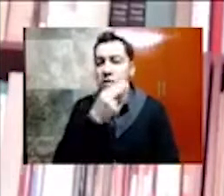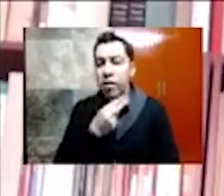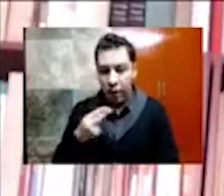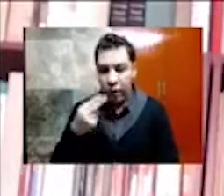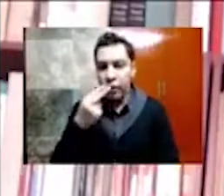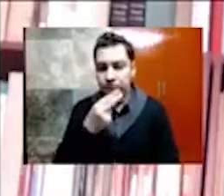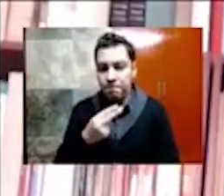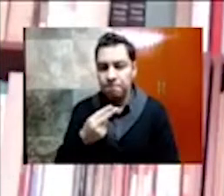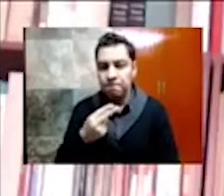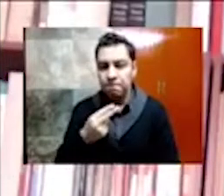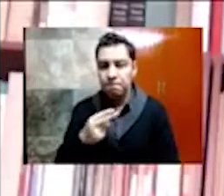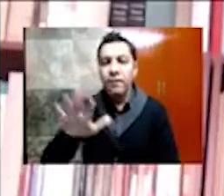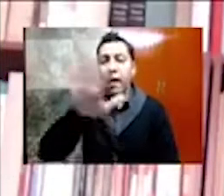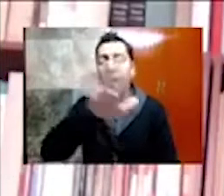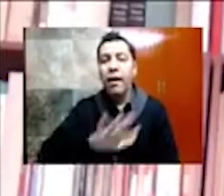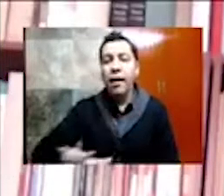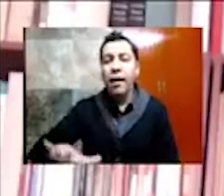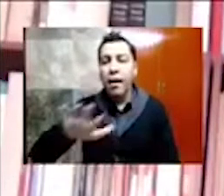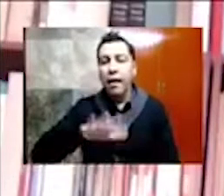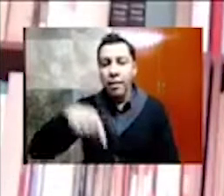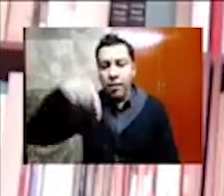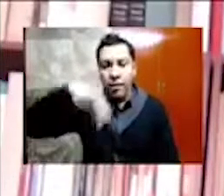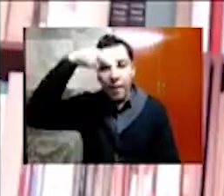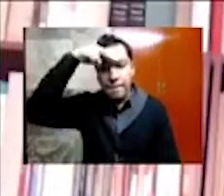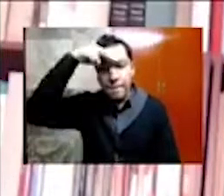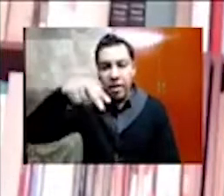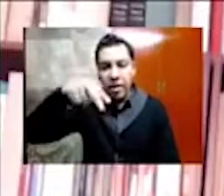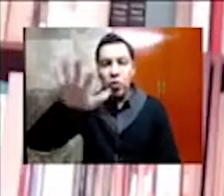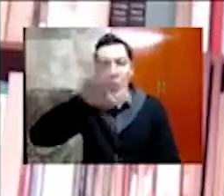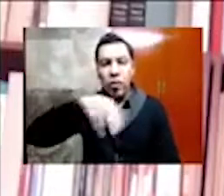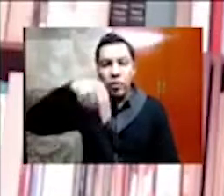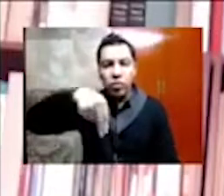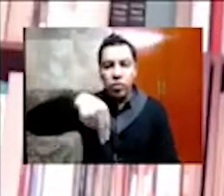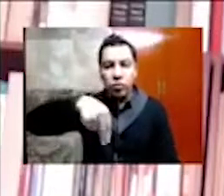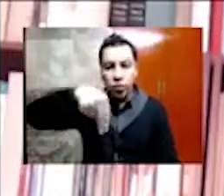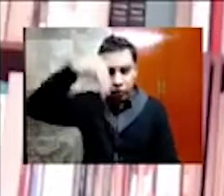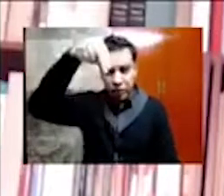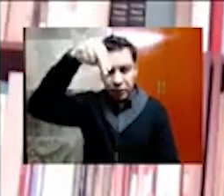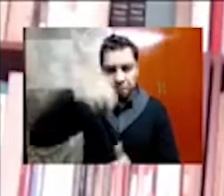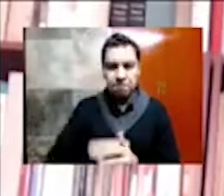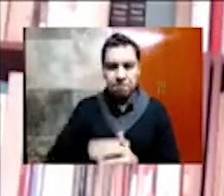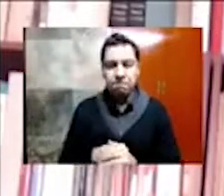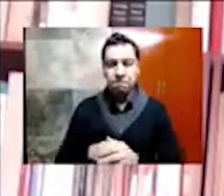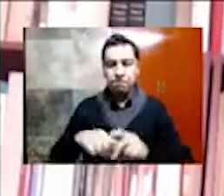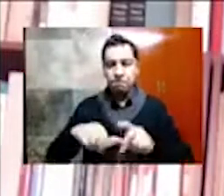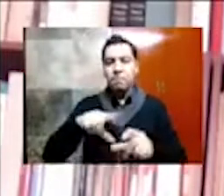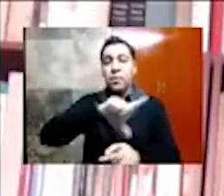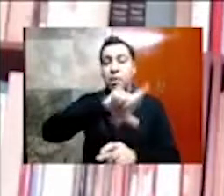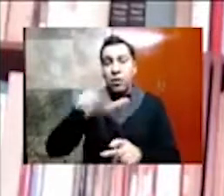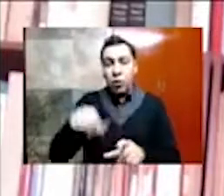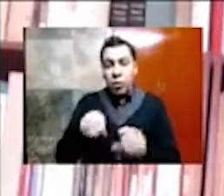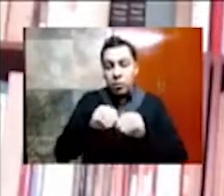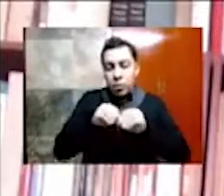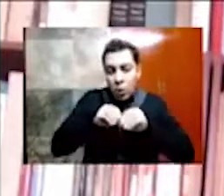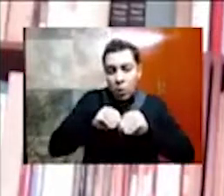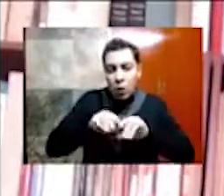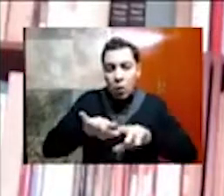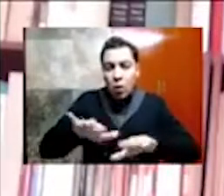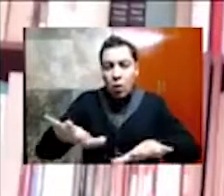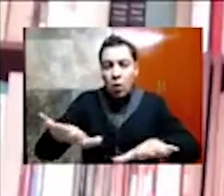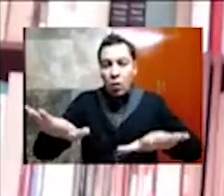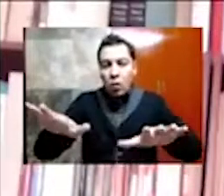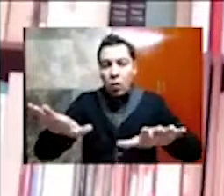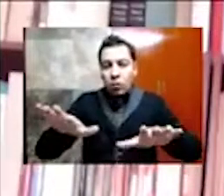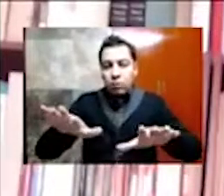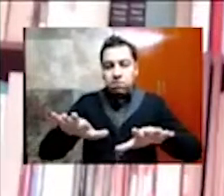que ocupa, por último, el espacio de la cuenca hacia el siglo XIV de la